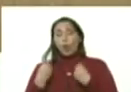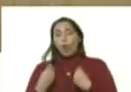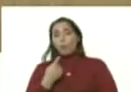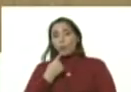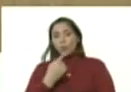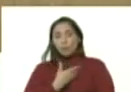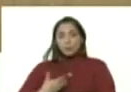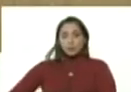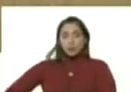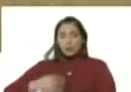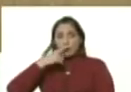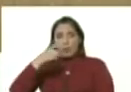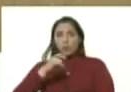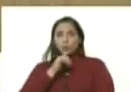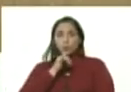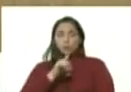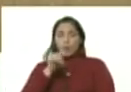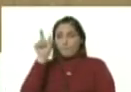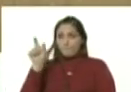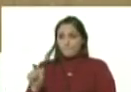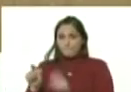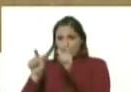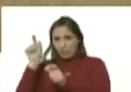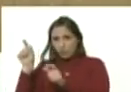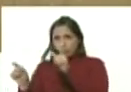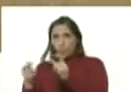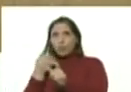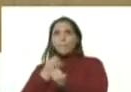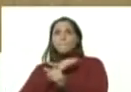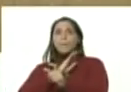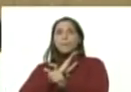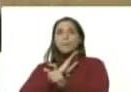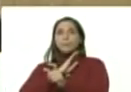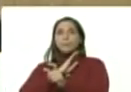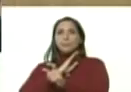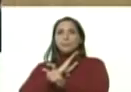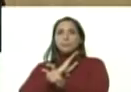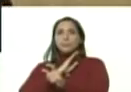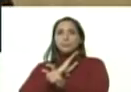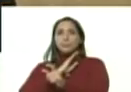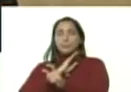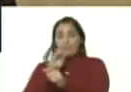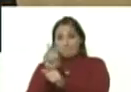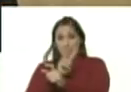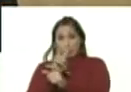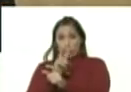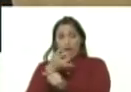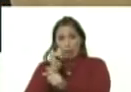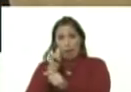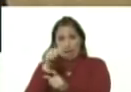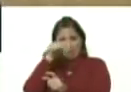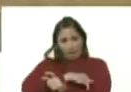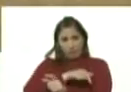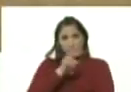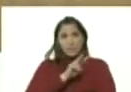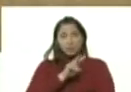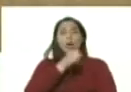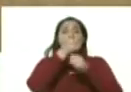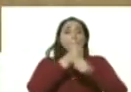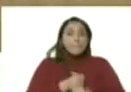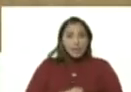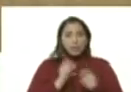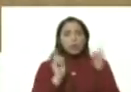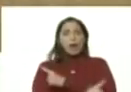anunciara, de los pacientes, retomo un poco lo de los pacientes, incluso los venezolanos que están aquí en Venezuela esperando por